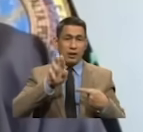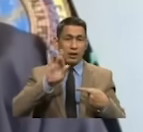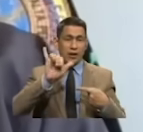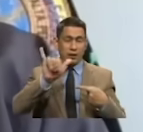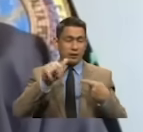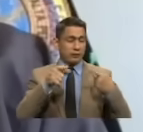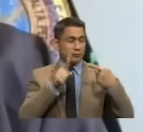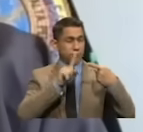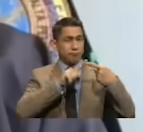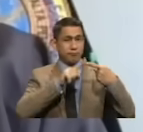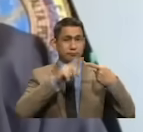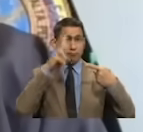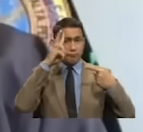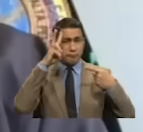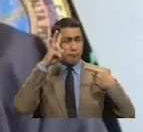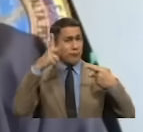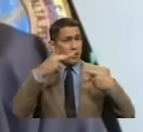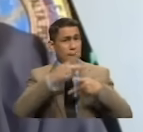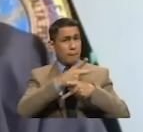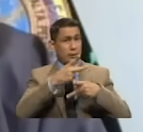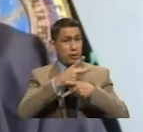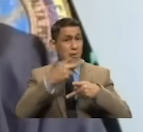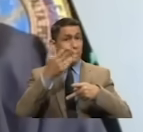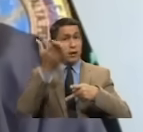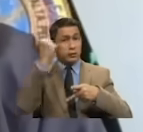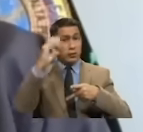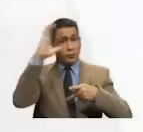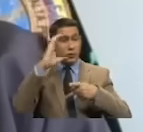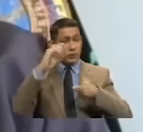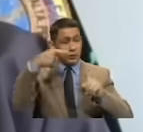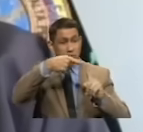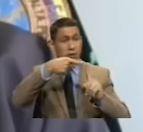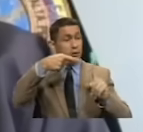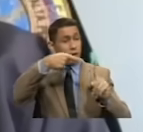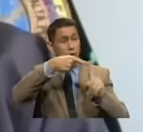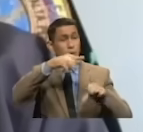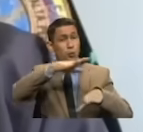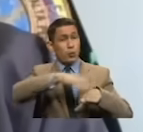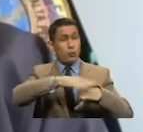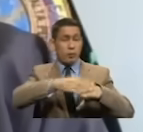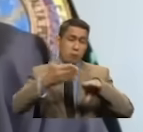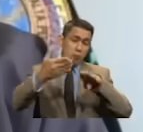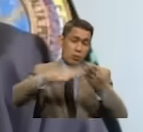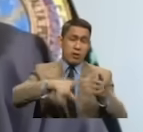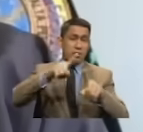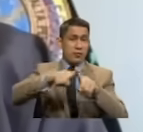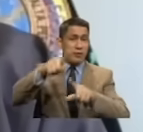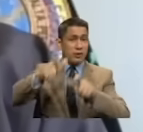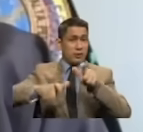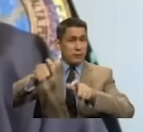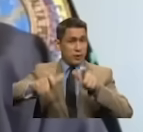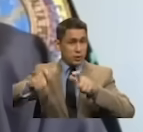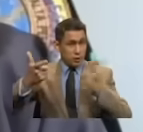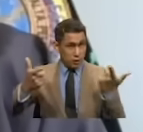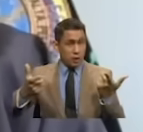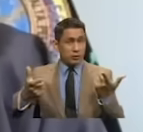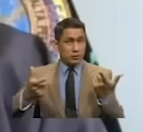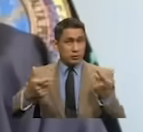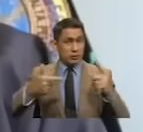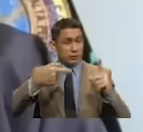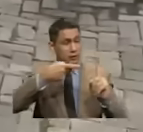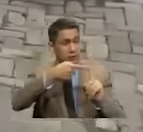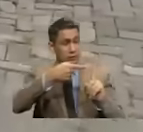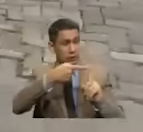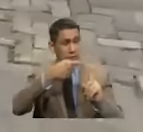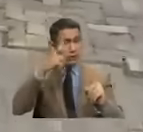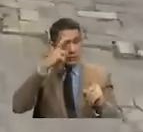persona que se encontraba requerida por el delito de asesinato. De hecho, tiene una sentencia ejecutoriada ya con 18 años